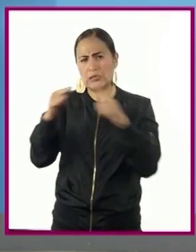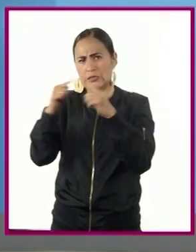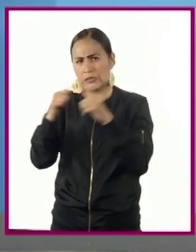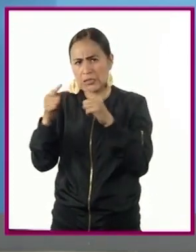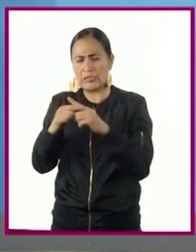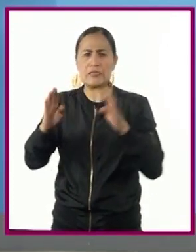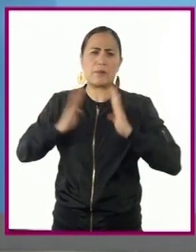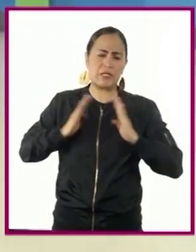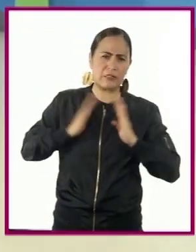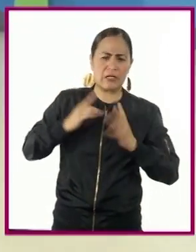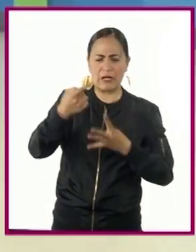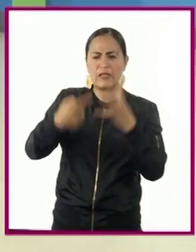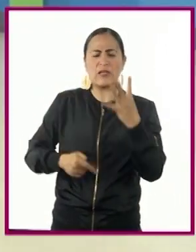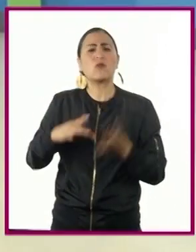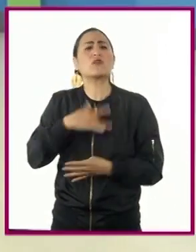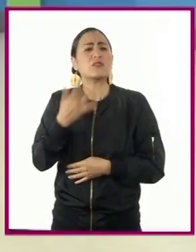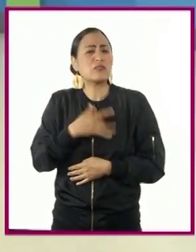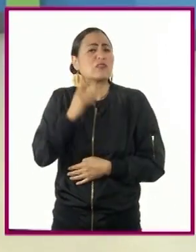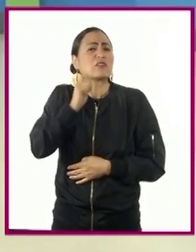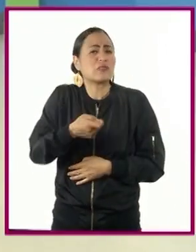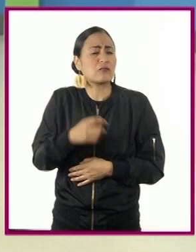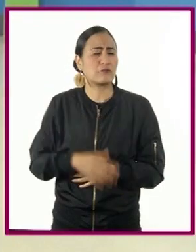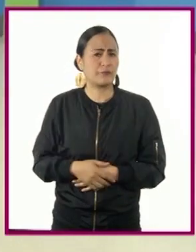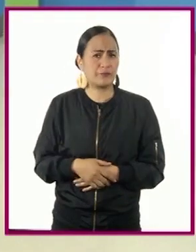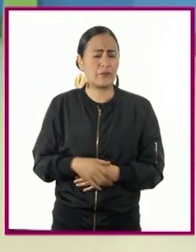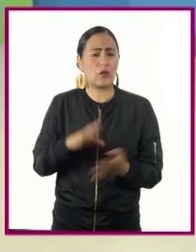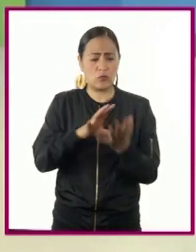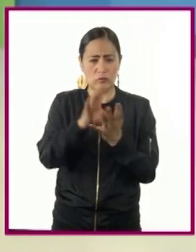estas medidas? La Constitución de